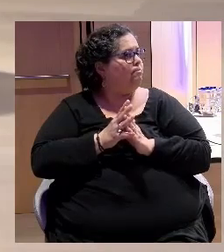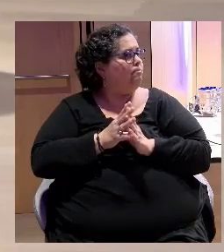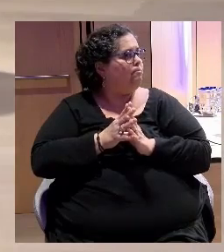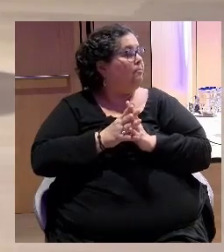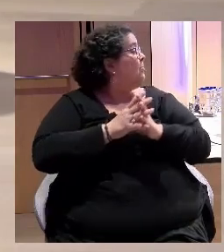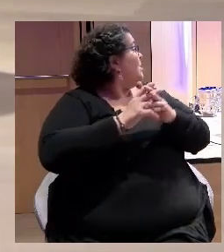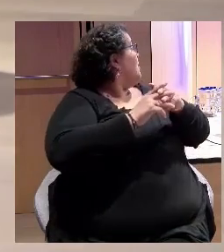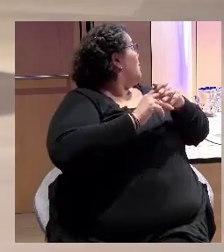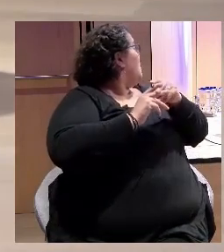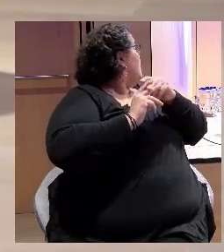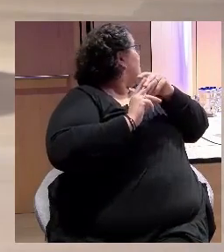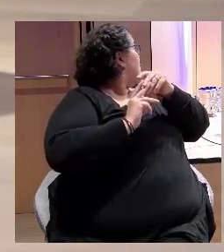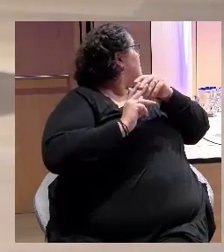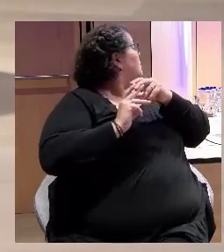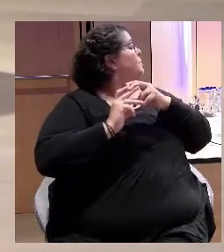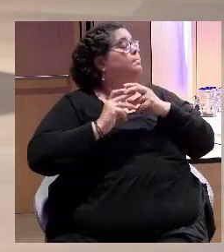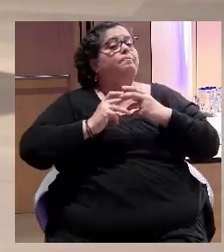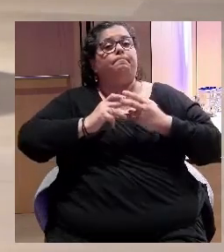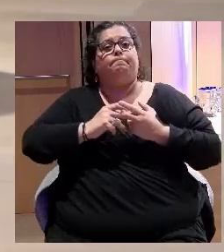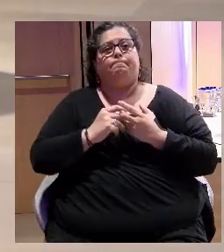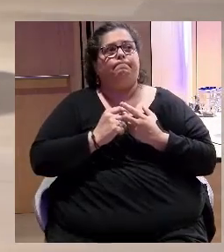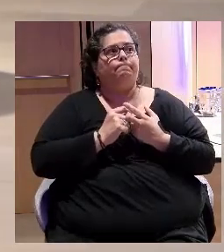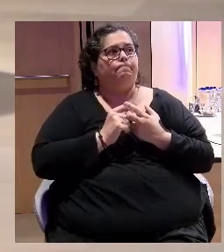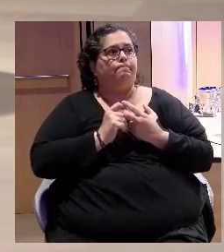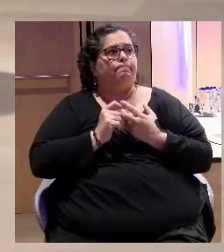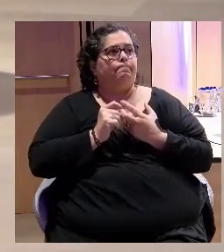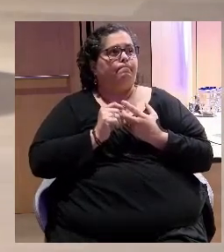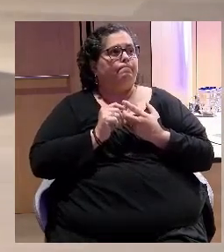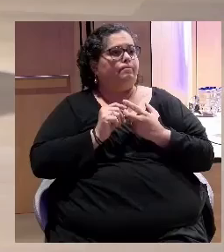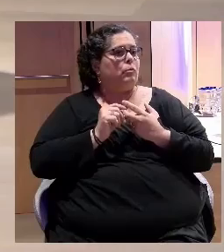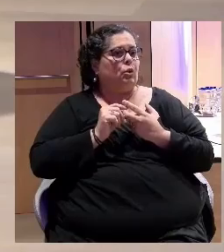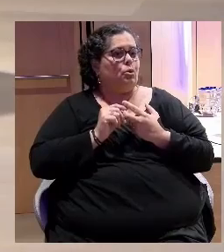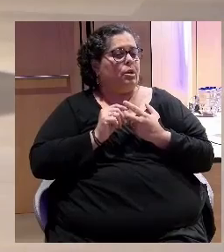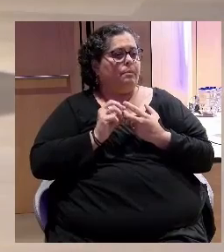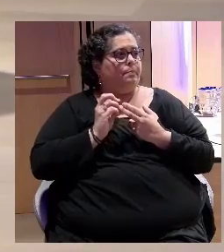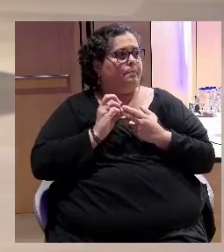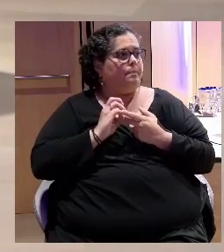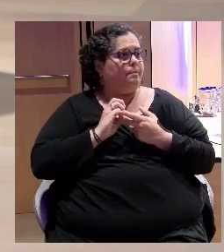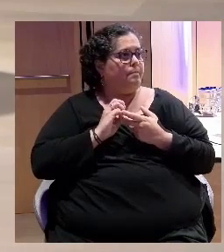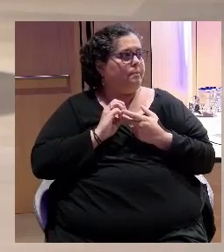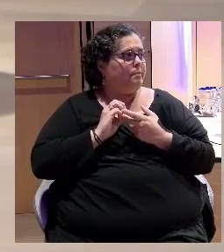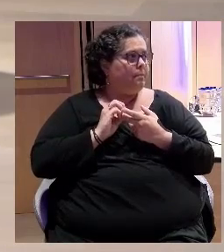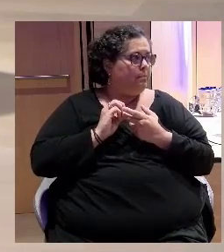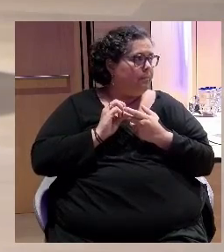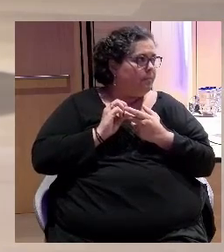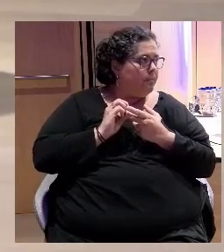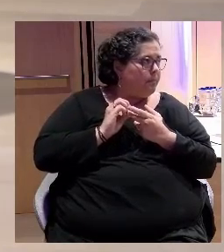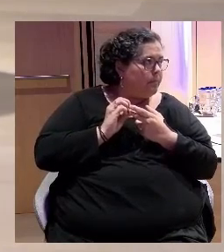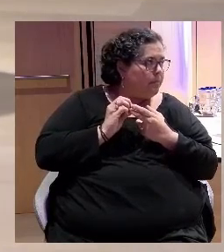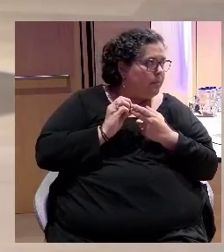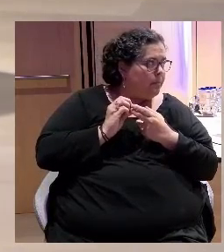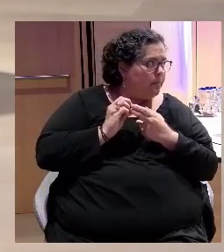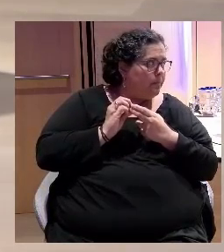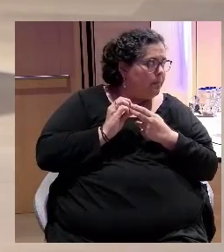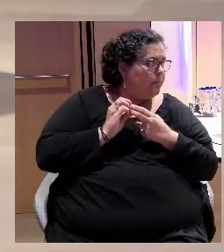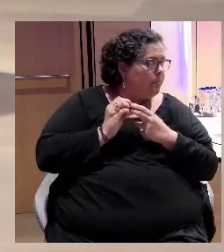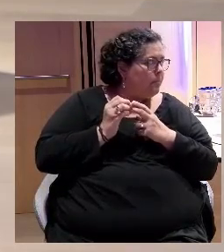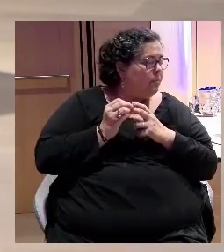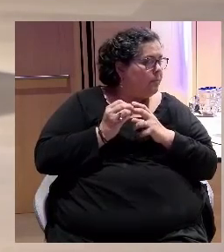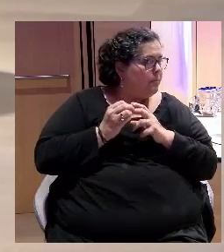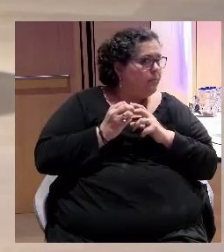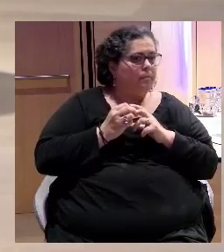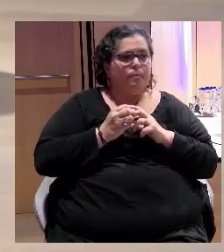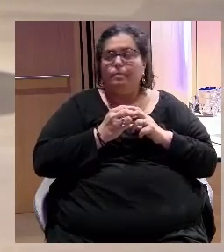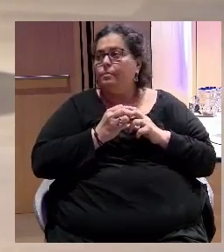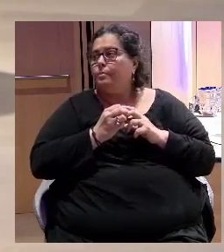definición del punto de vista del derecho, como tal, pero muy poca evidencia respecto de los costos de la implementación, o lo que algunos autores ingleses